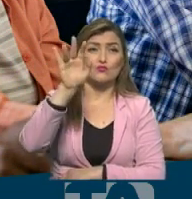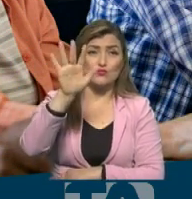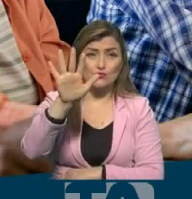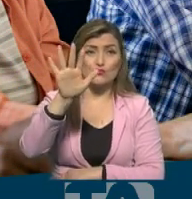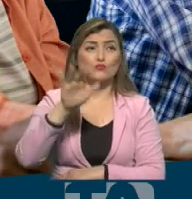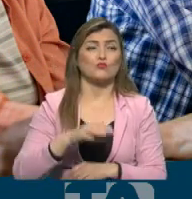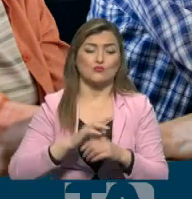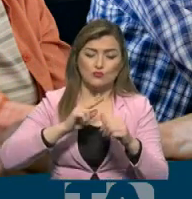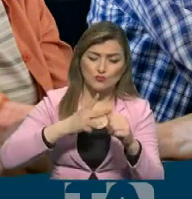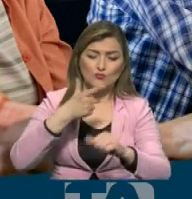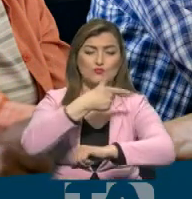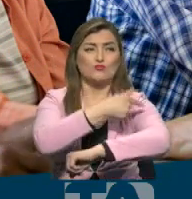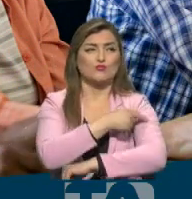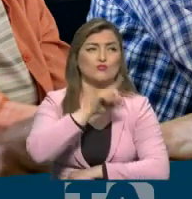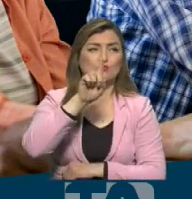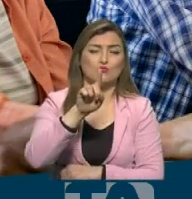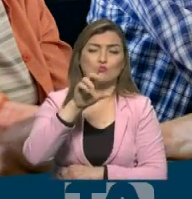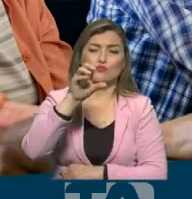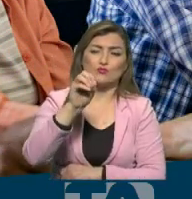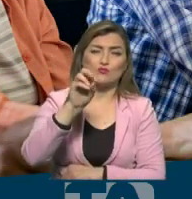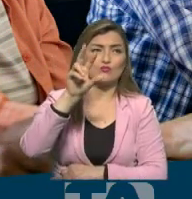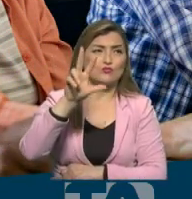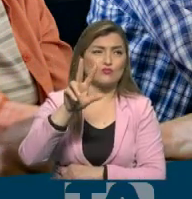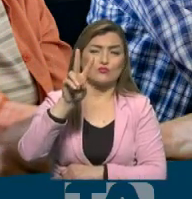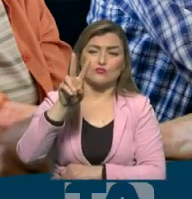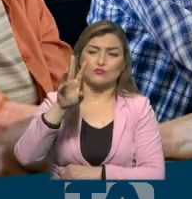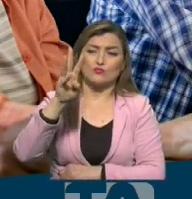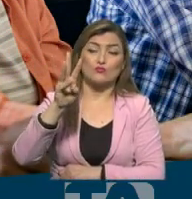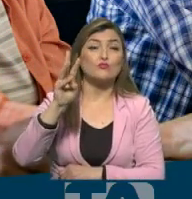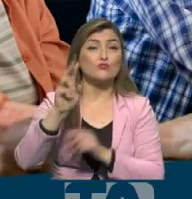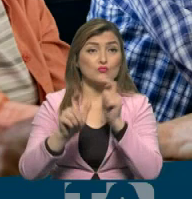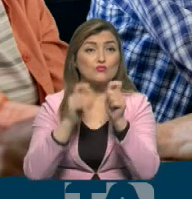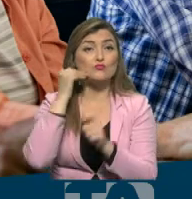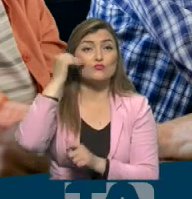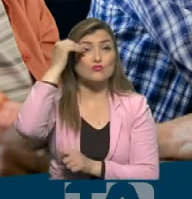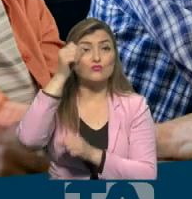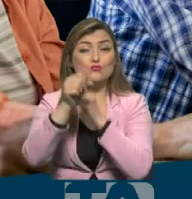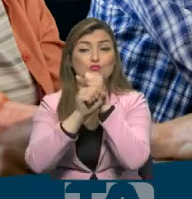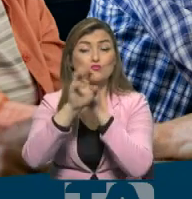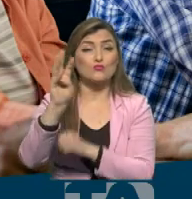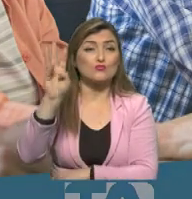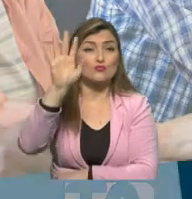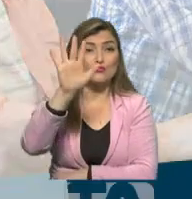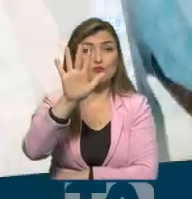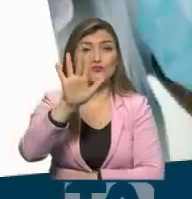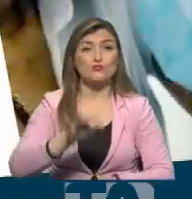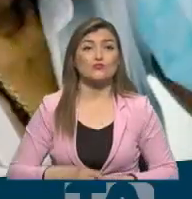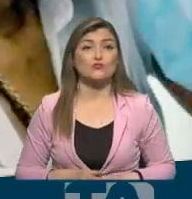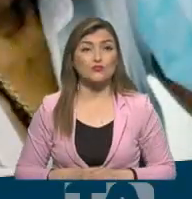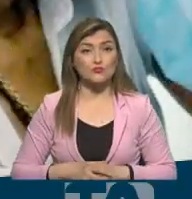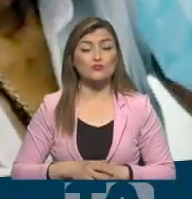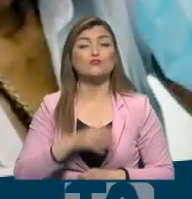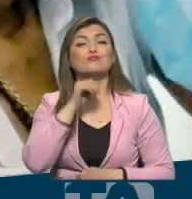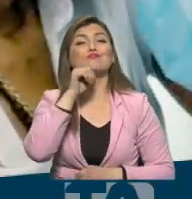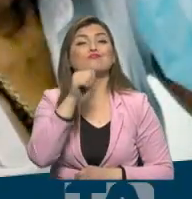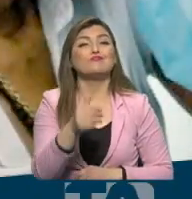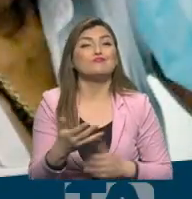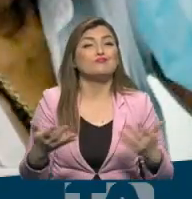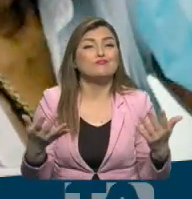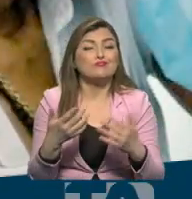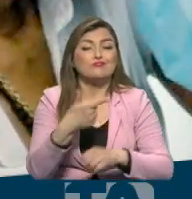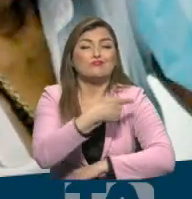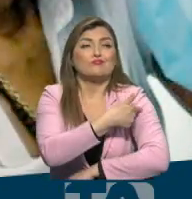412.975 y la segunda a 103.266 personas mayores de 65 años, por lo que faltaría aún